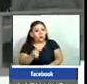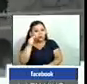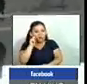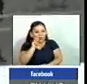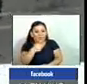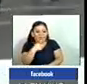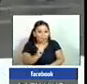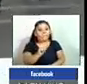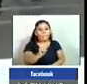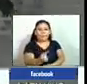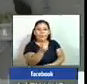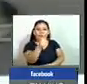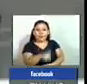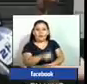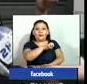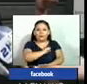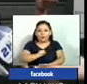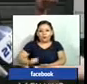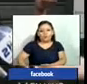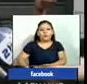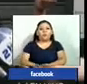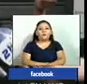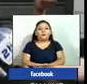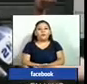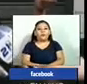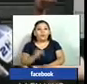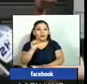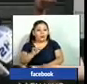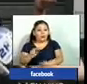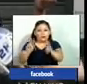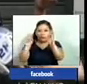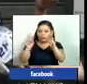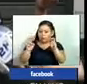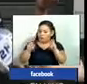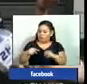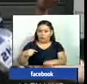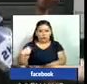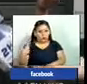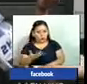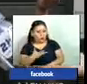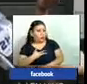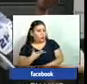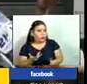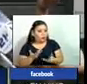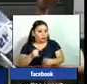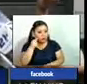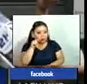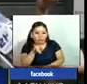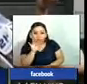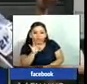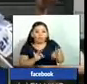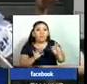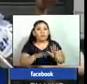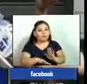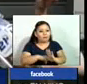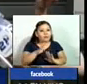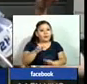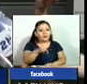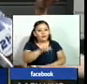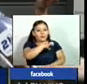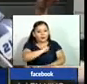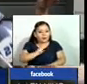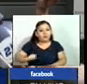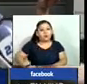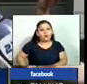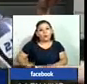cuenta a los profesionales del país en este contexto nosotros siempre vamos a a priorizar al personal de salud que existe en